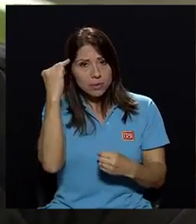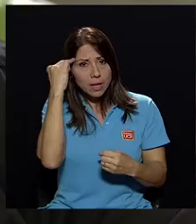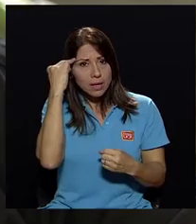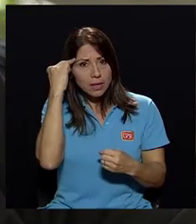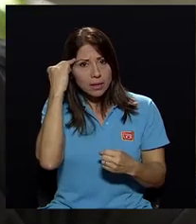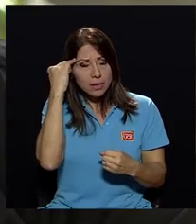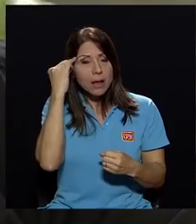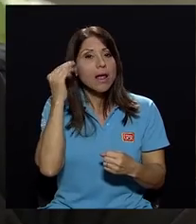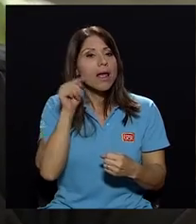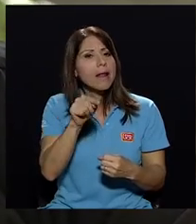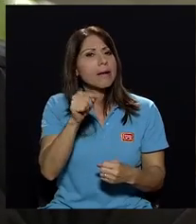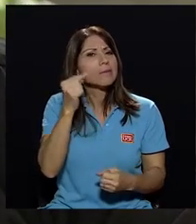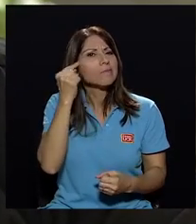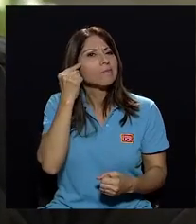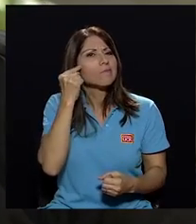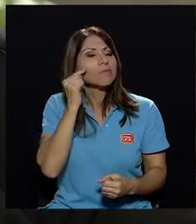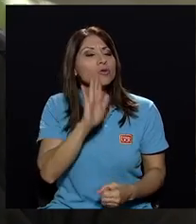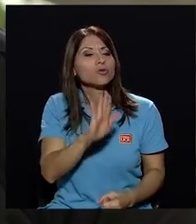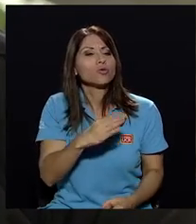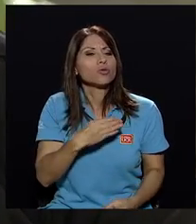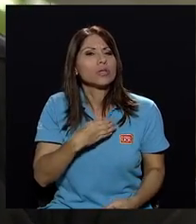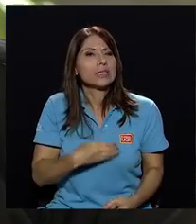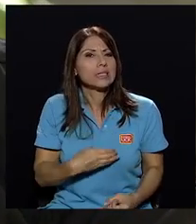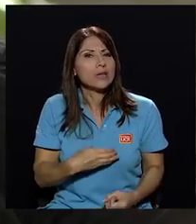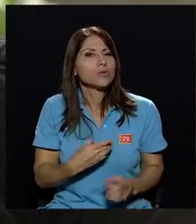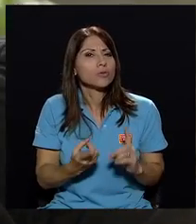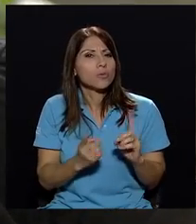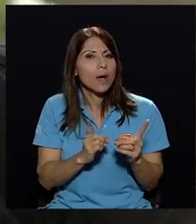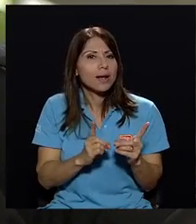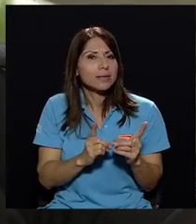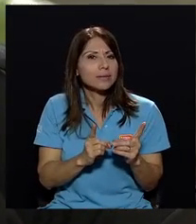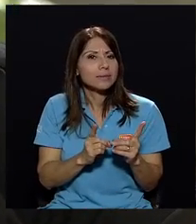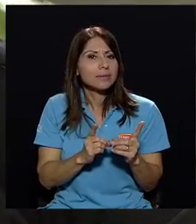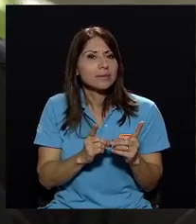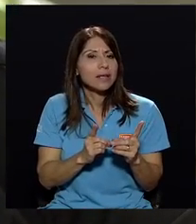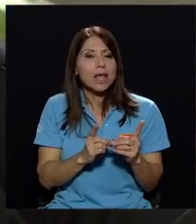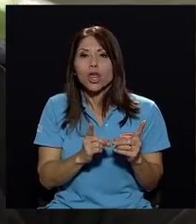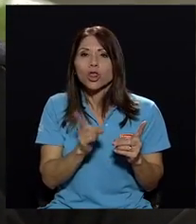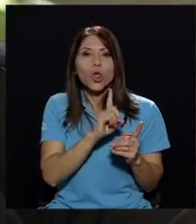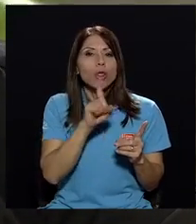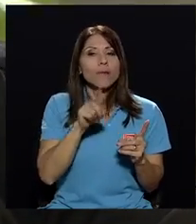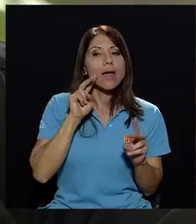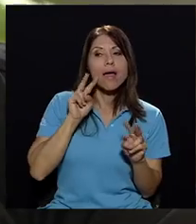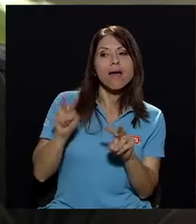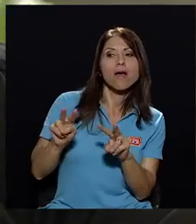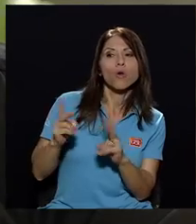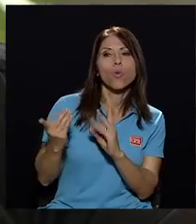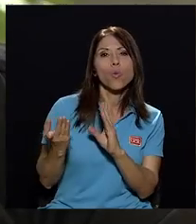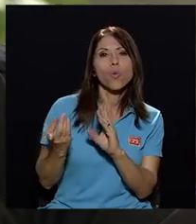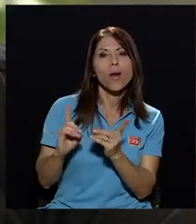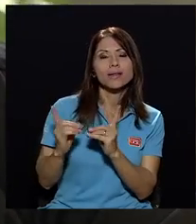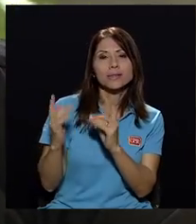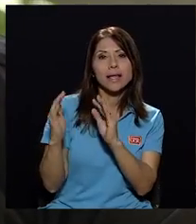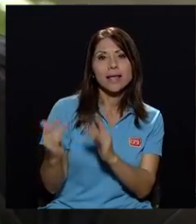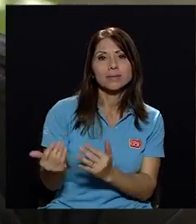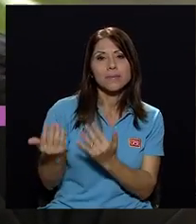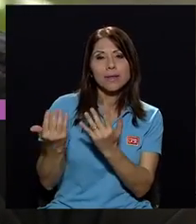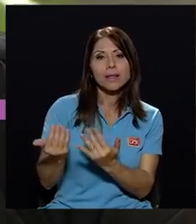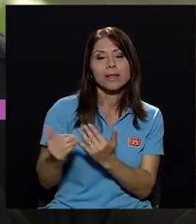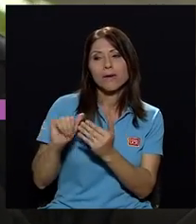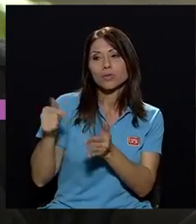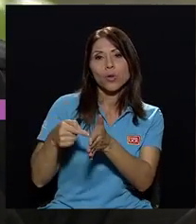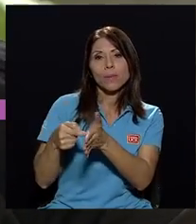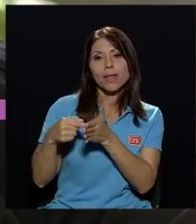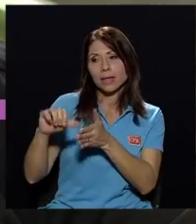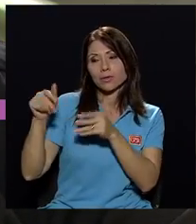pues le dé lugar a cuáles son sus deseos por encima de las expectativas o las demandas de los otros. Entonces, pues vamos